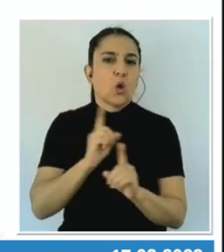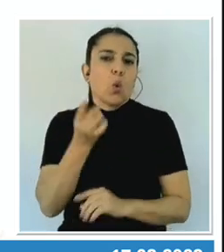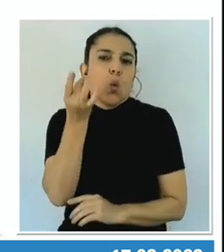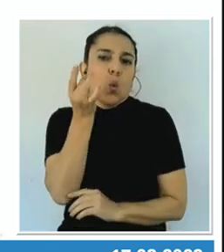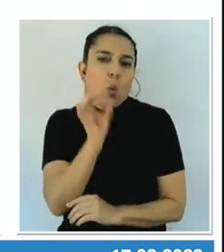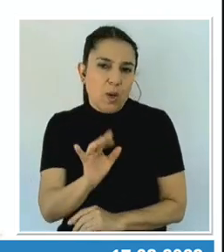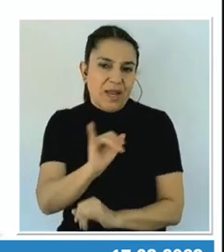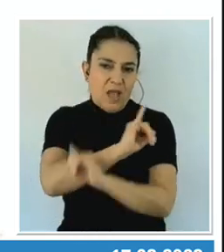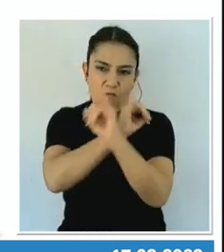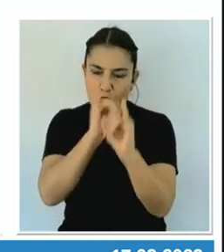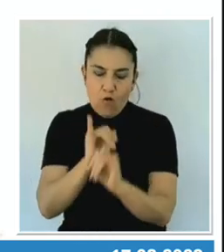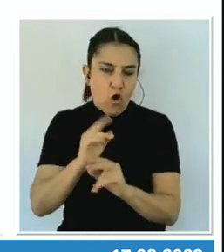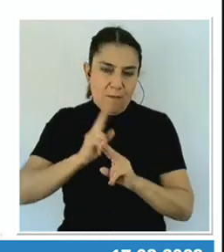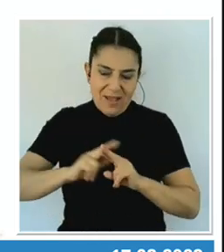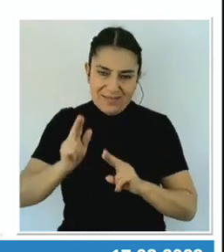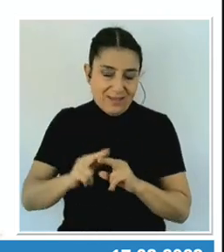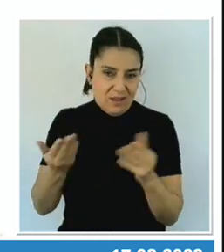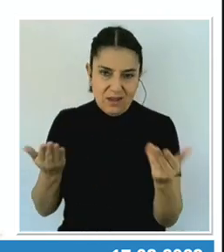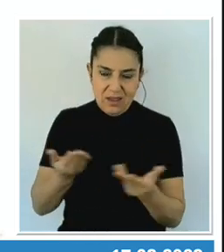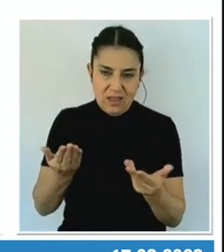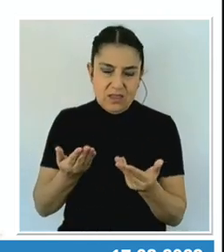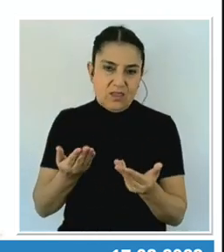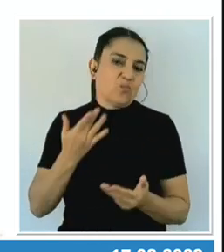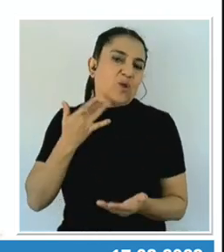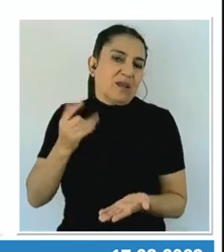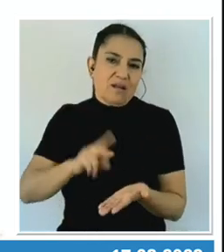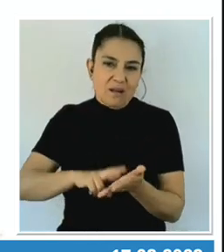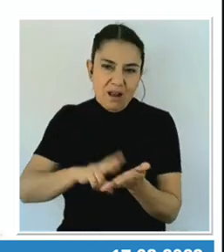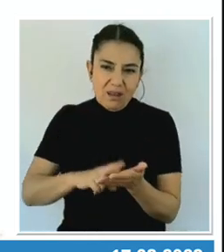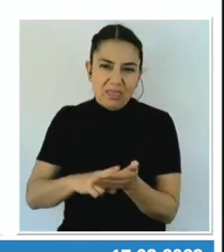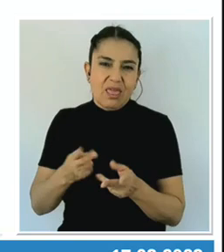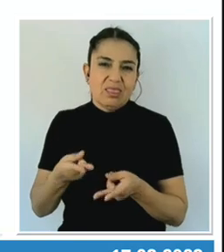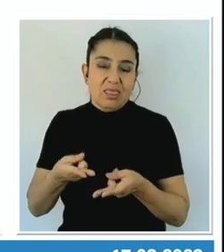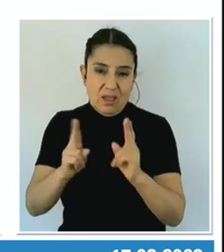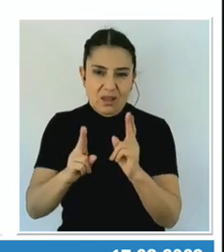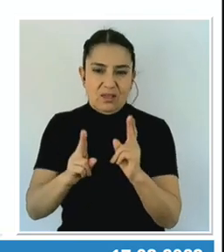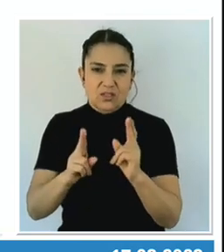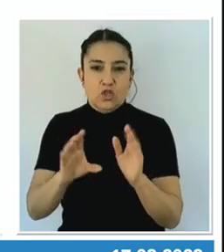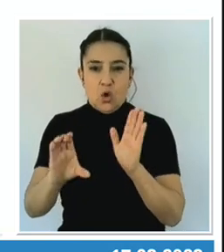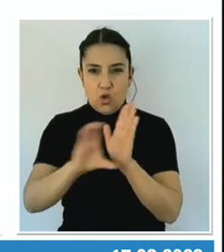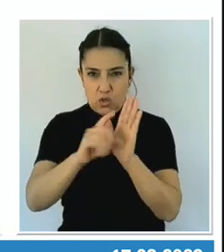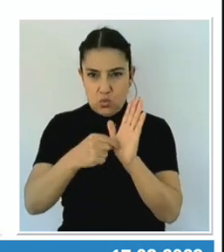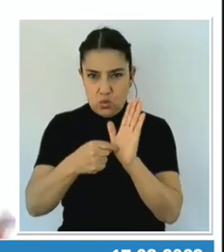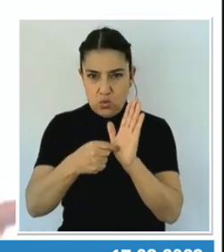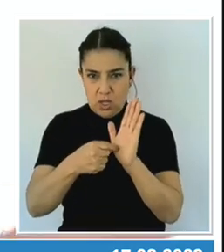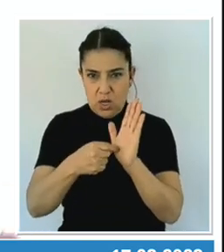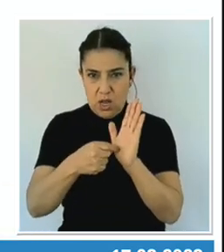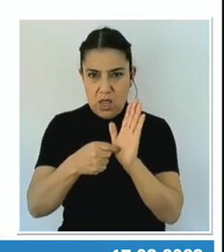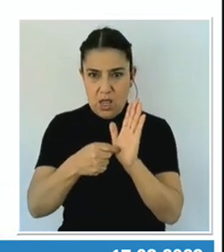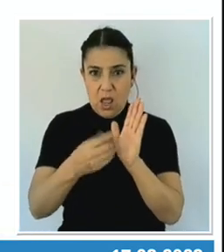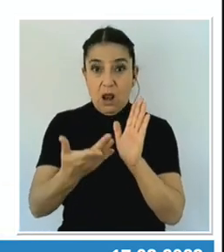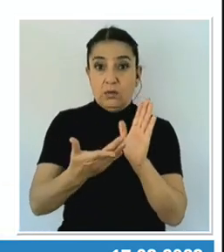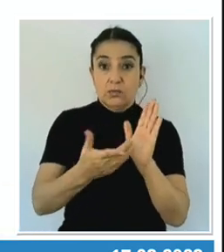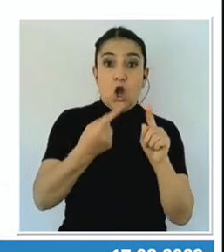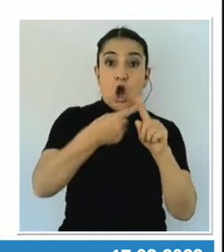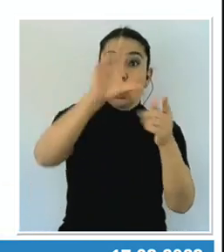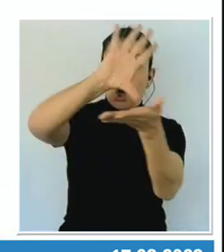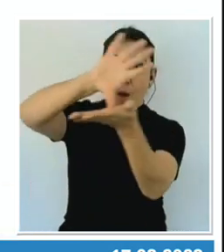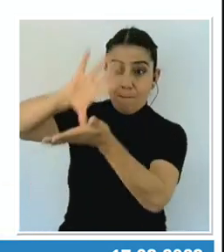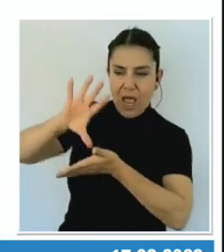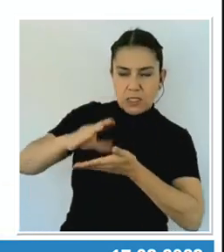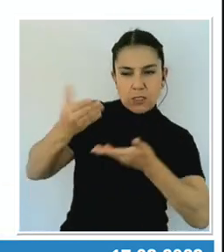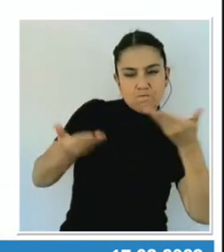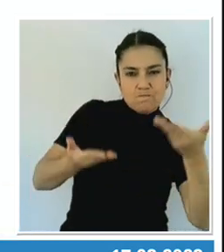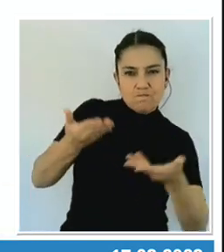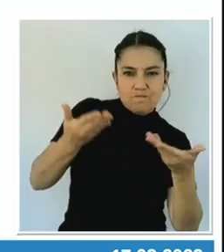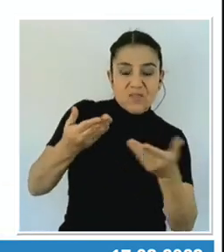de hacer esto, porque en realidad en el derecho constitucional comparado hay distintas estrategias normativas, unas